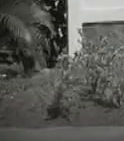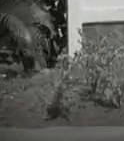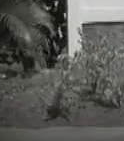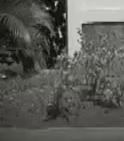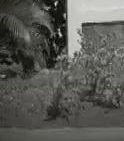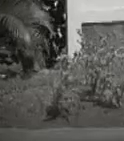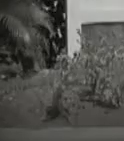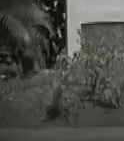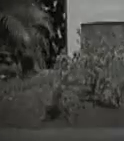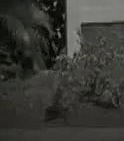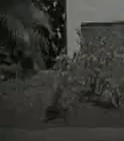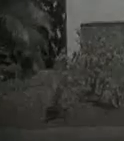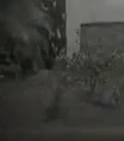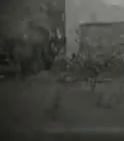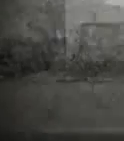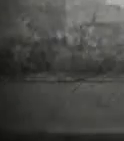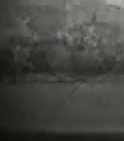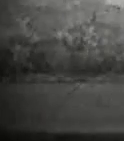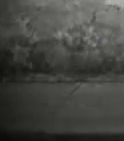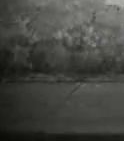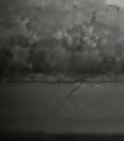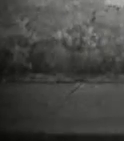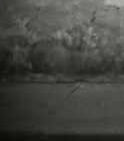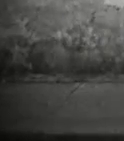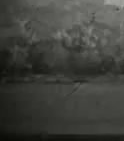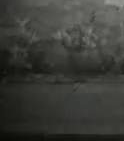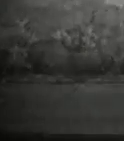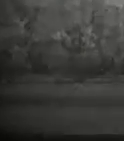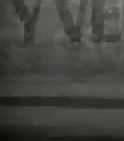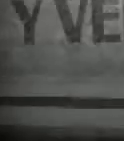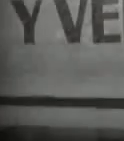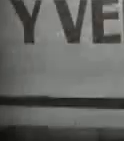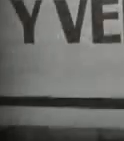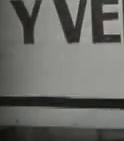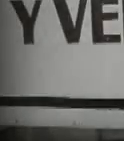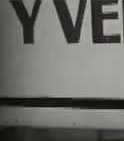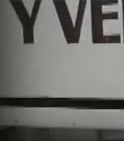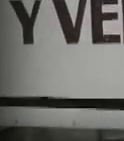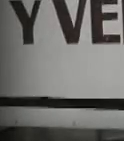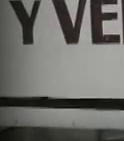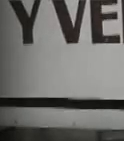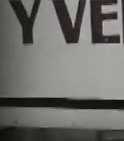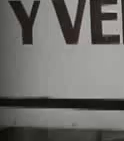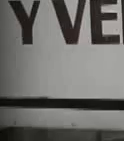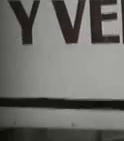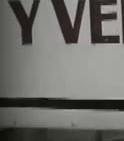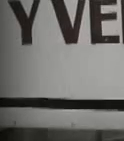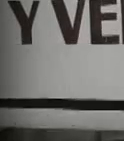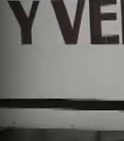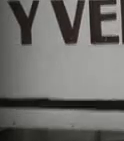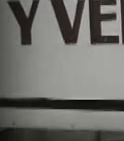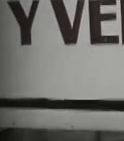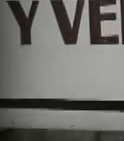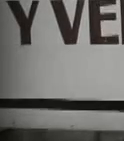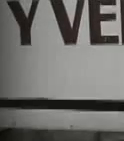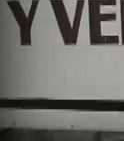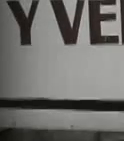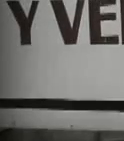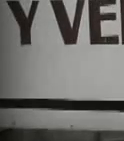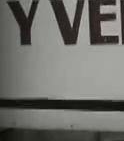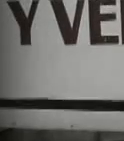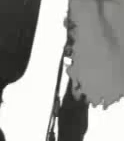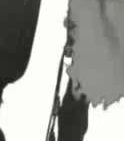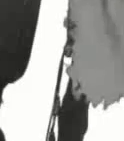pueden más que las armas, por sofisticadas y poderosas que éstas